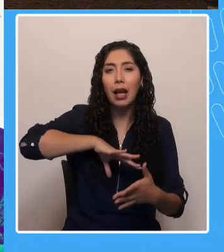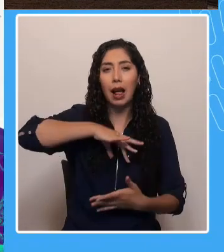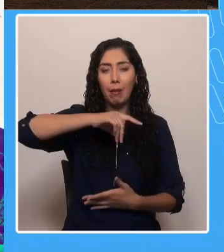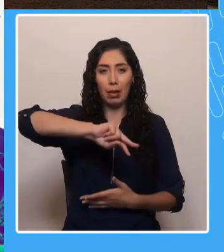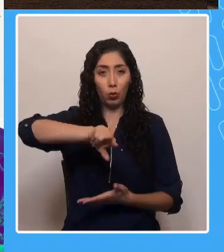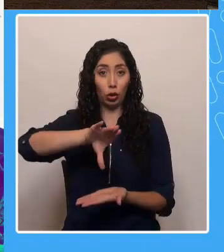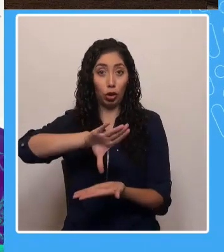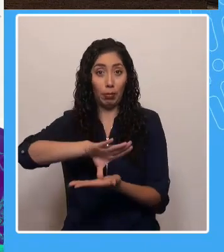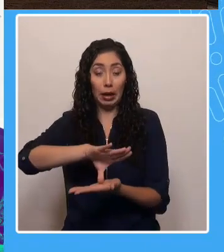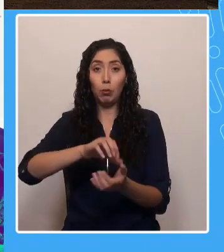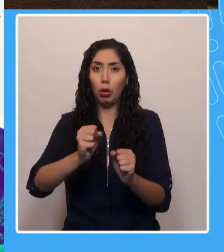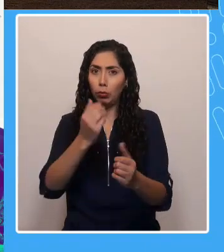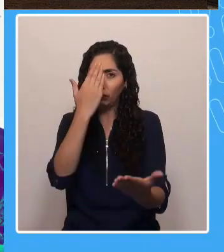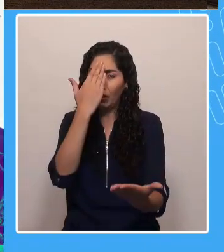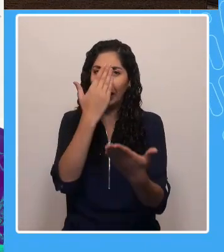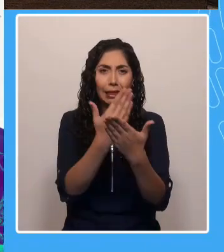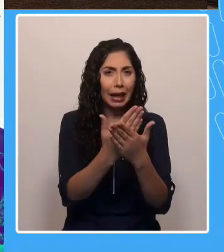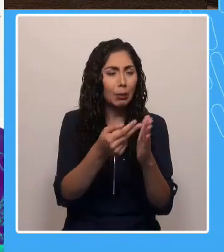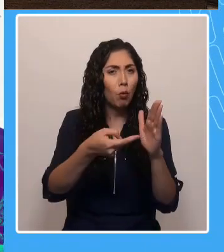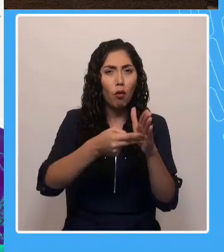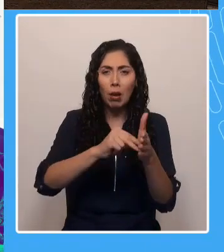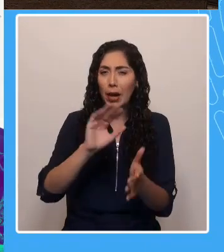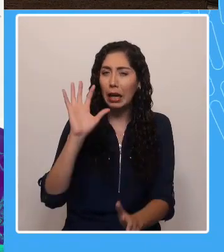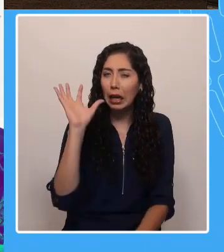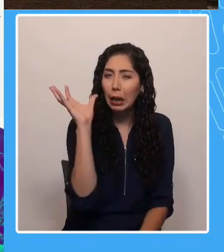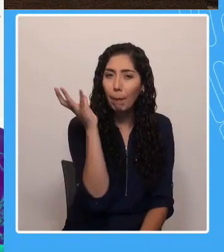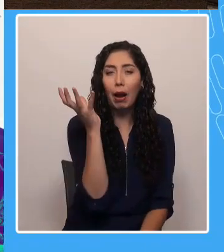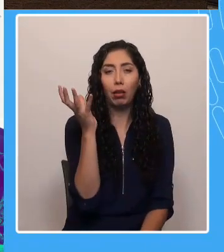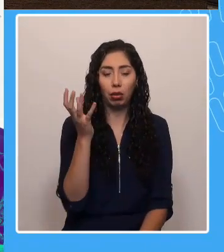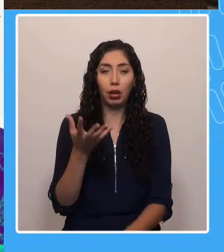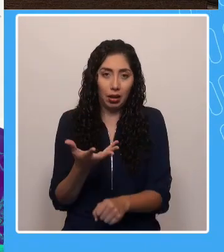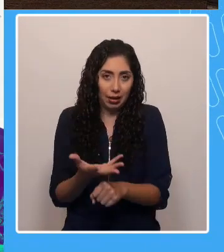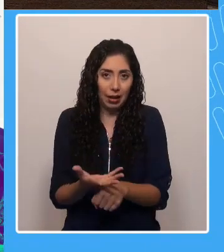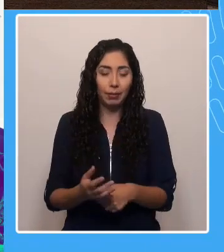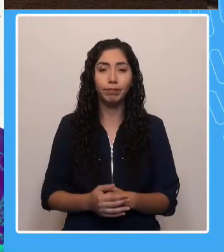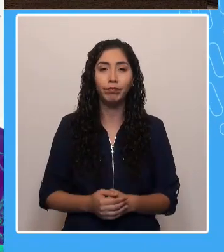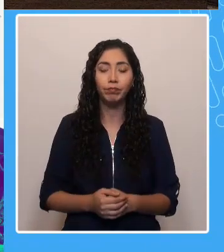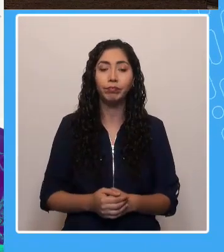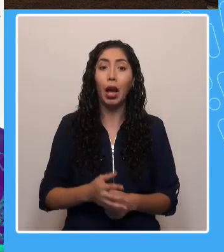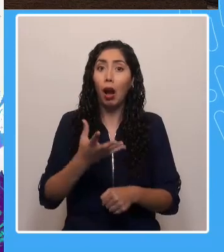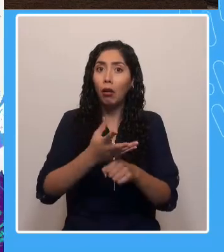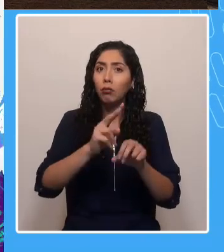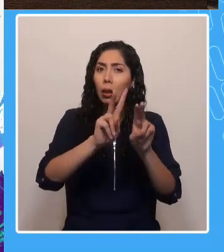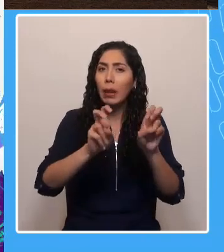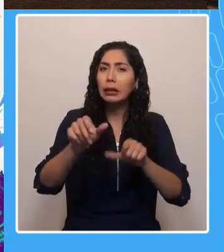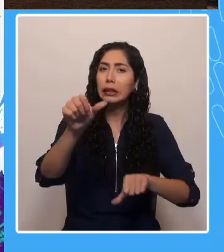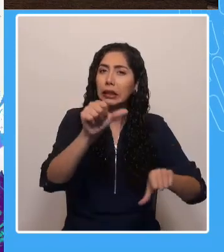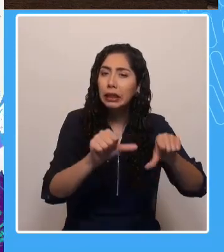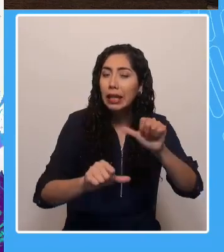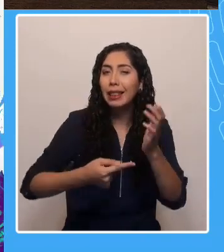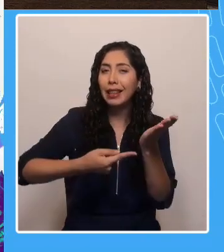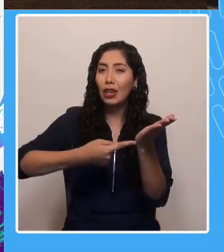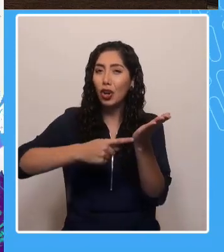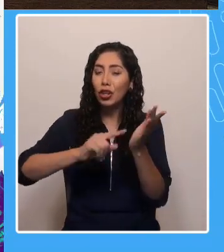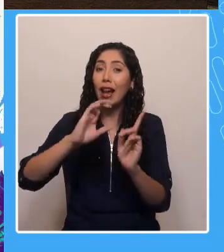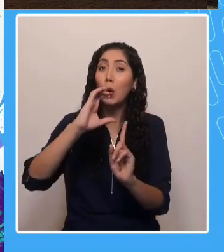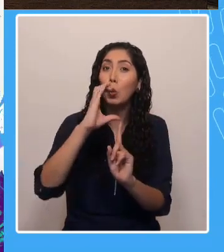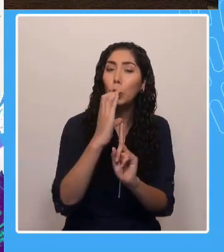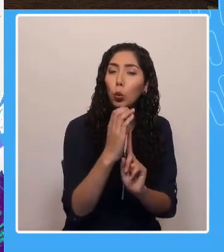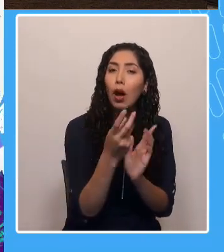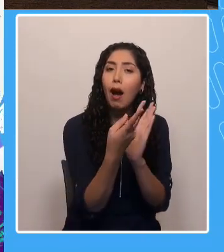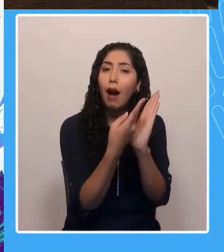y civilizatoria que estamos atravesando. Abordamos las ciencias, tecnologías, culturas, artes y